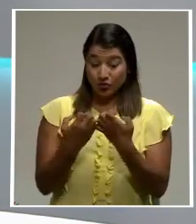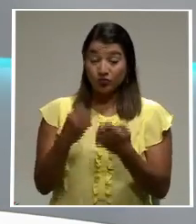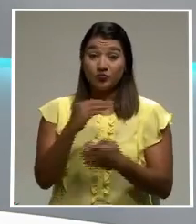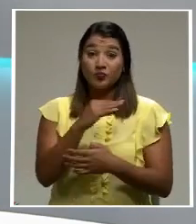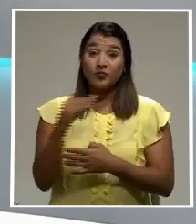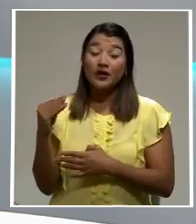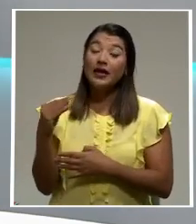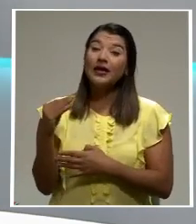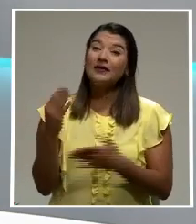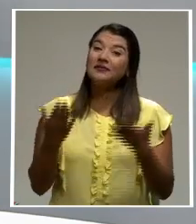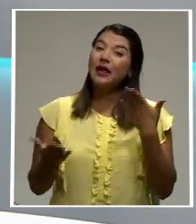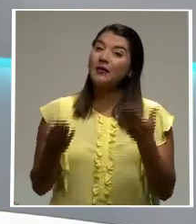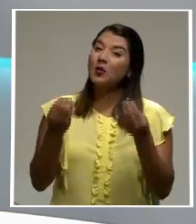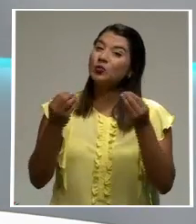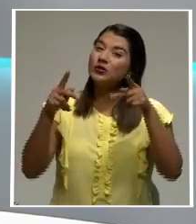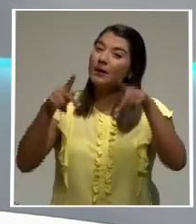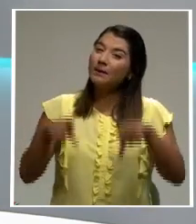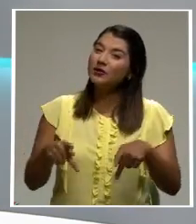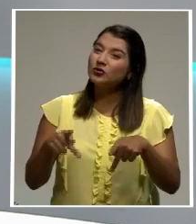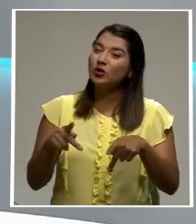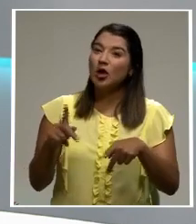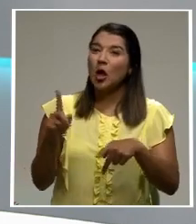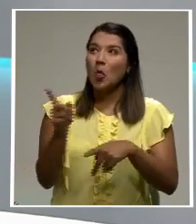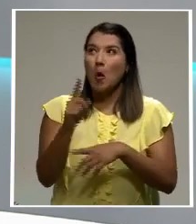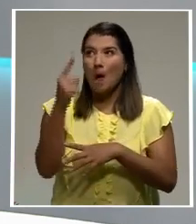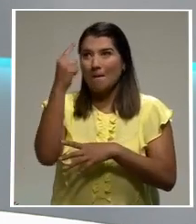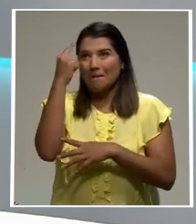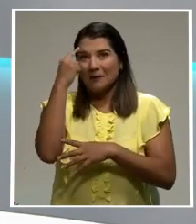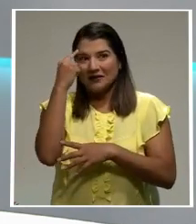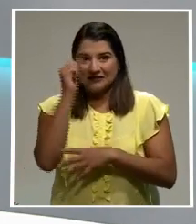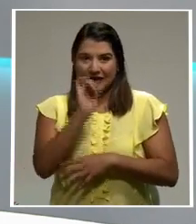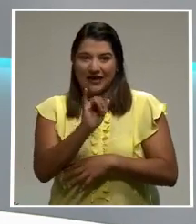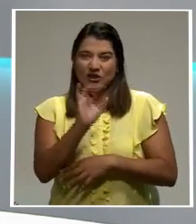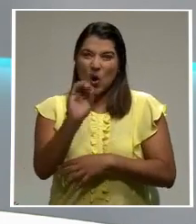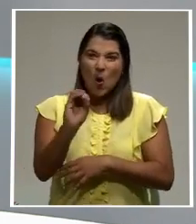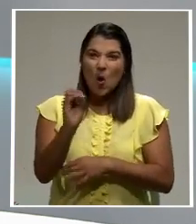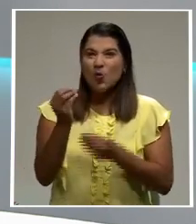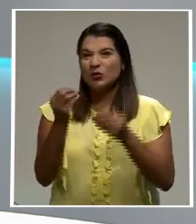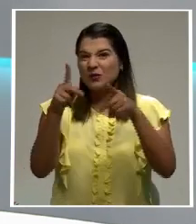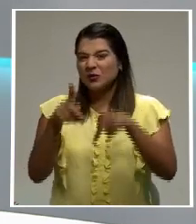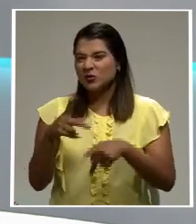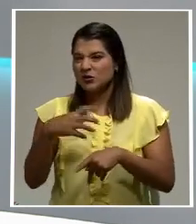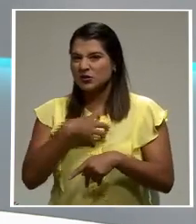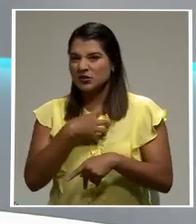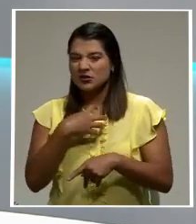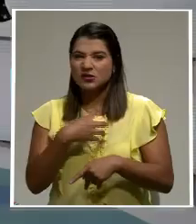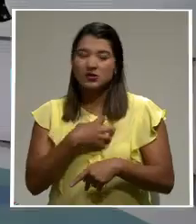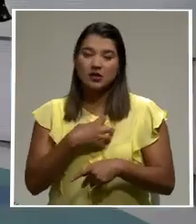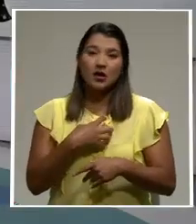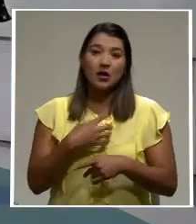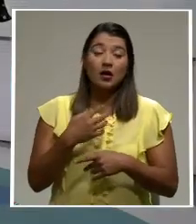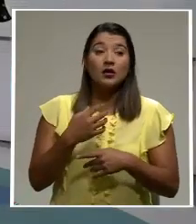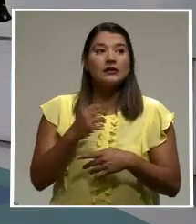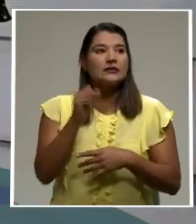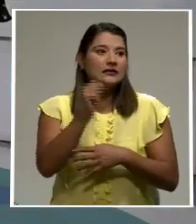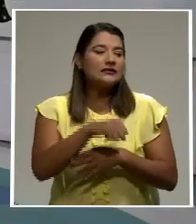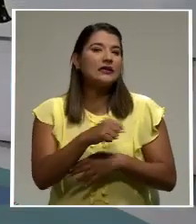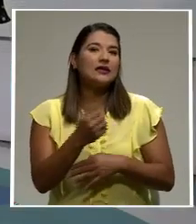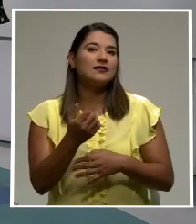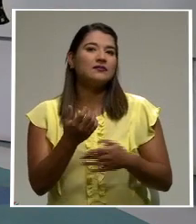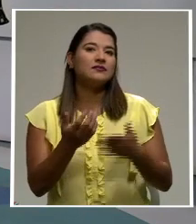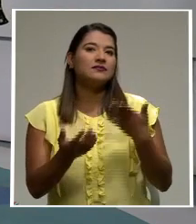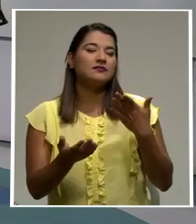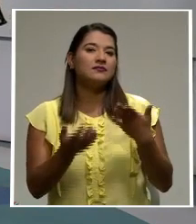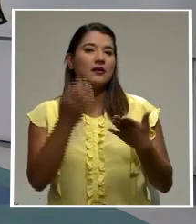tal vez muchos hubiésemos pensado, les iba a molestar, porque se puede sentir que le están dando... La palabra se llama